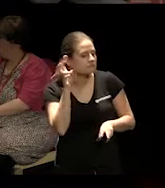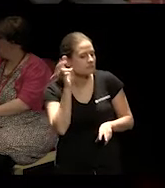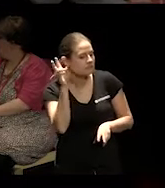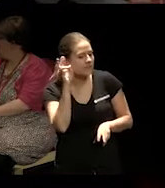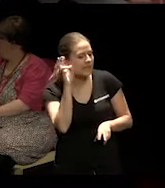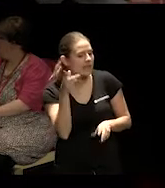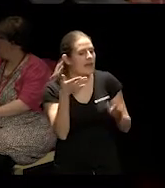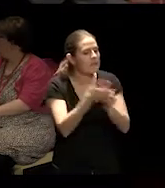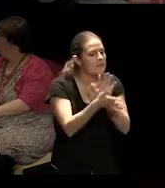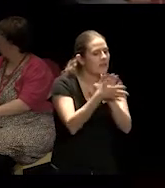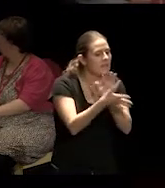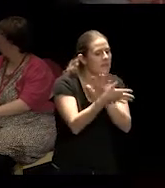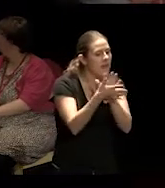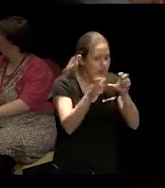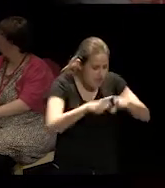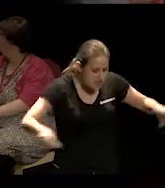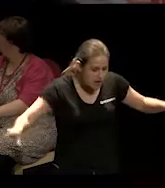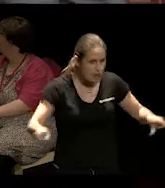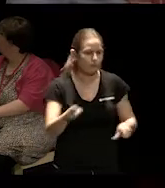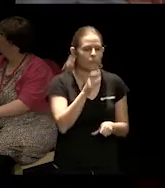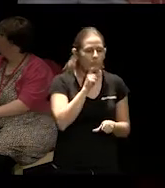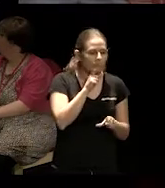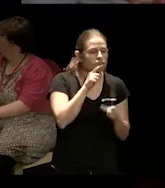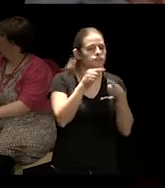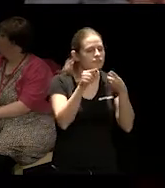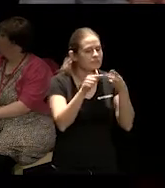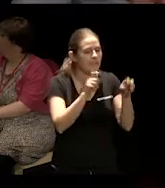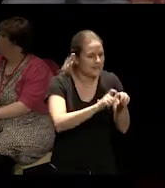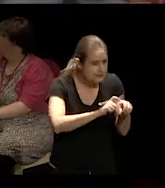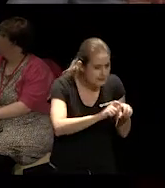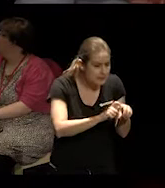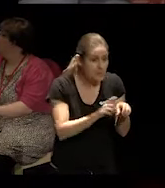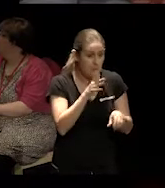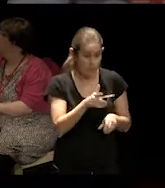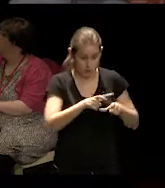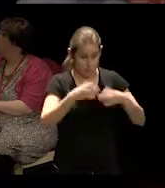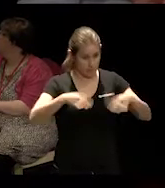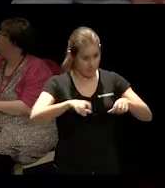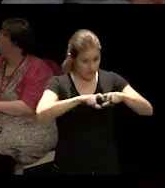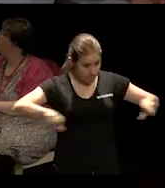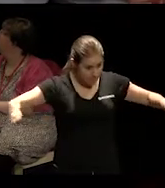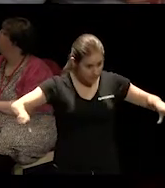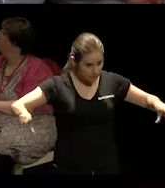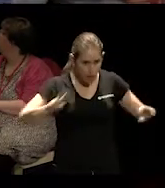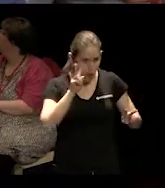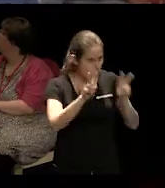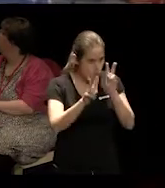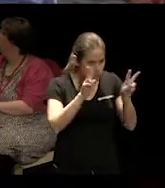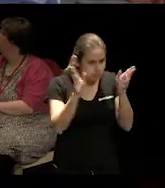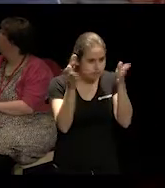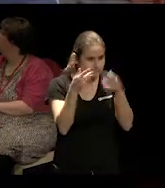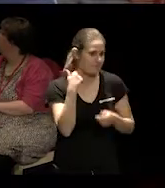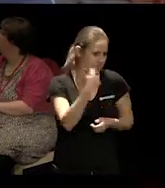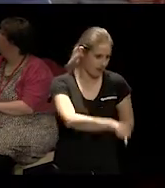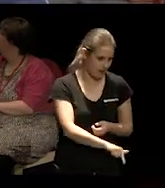auriculares. Esa información que va a contener va a ser precisamente lo que pierden, que ellos no perciben respecto al resto de